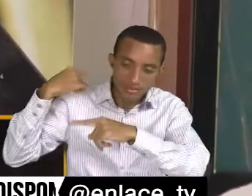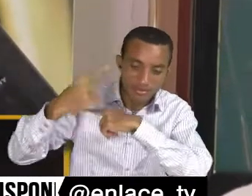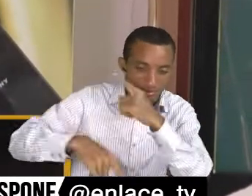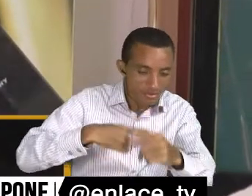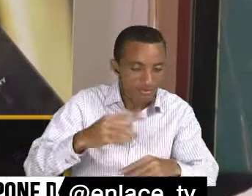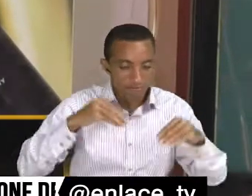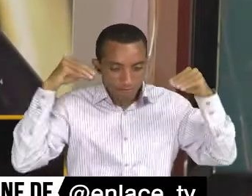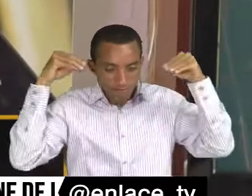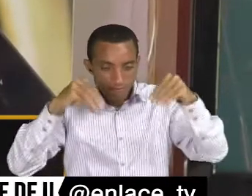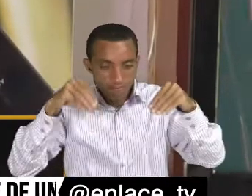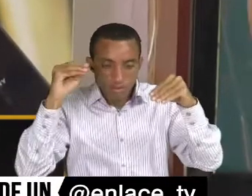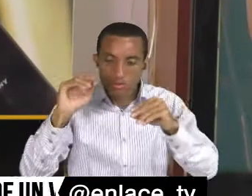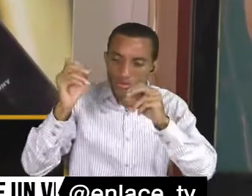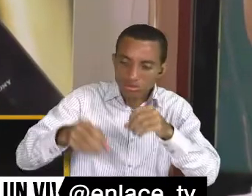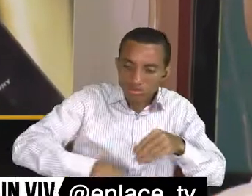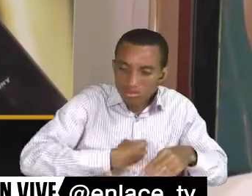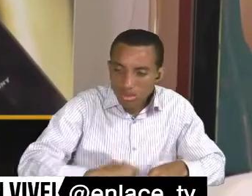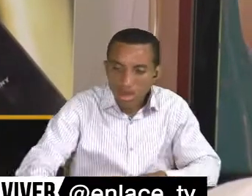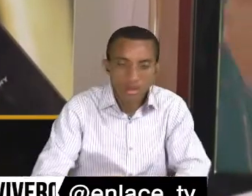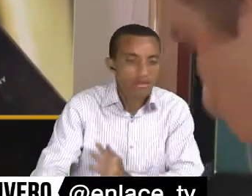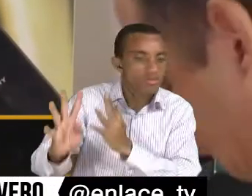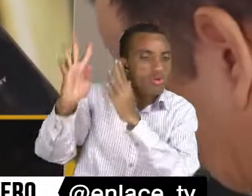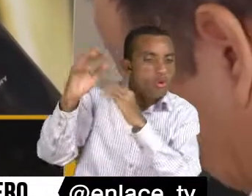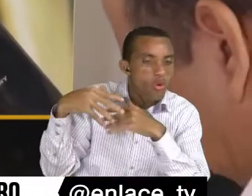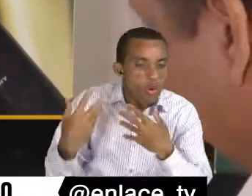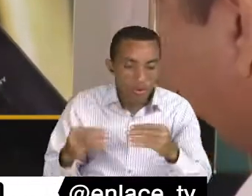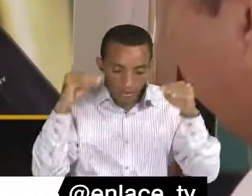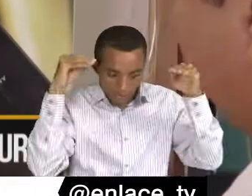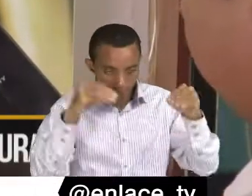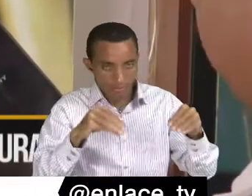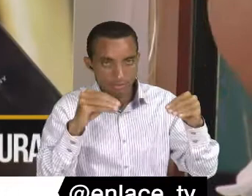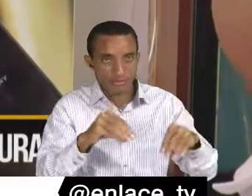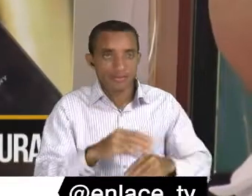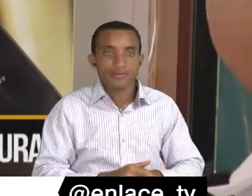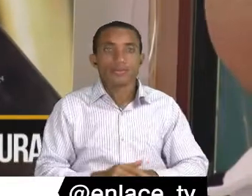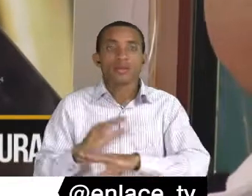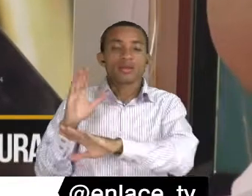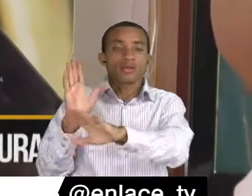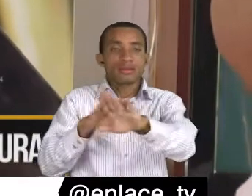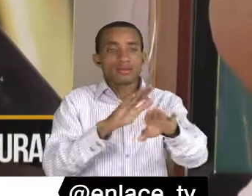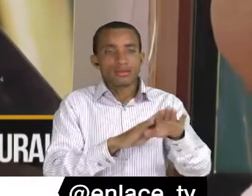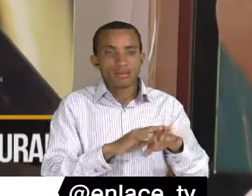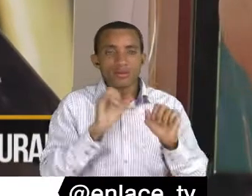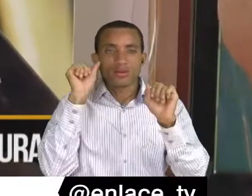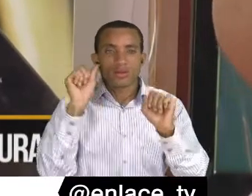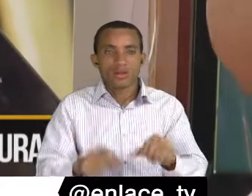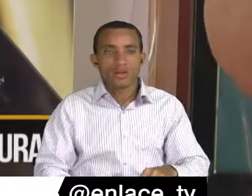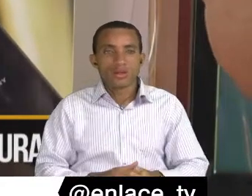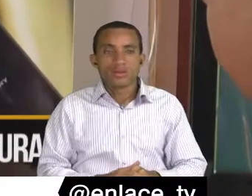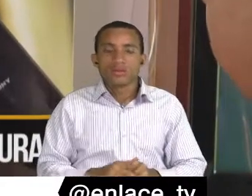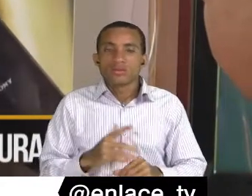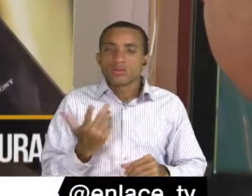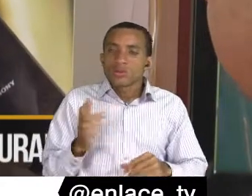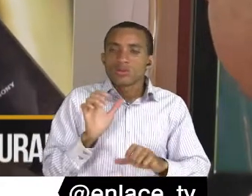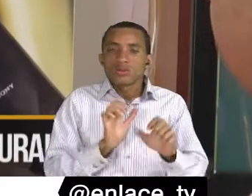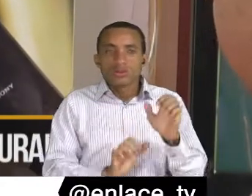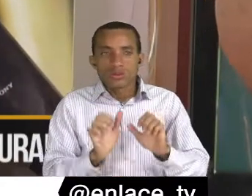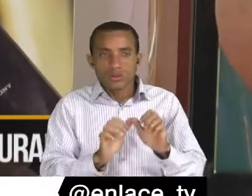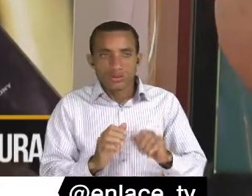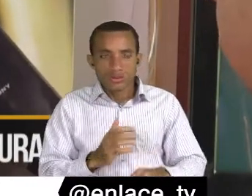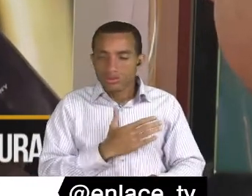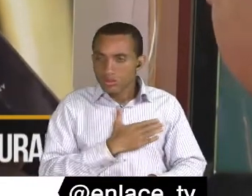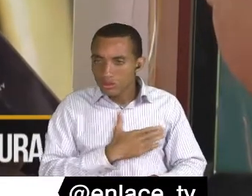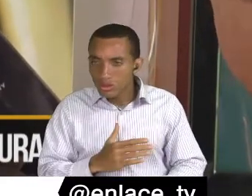en la región del Magdalena Medio, pone a disposición toda su capacidad preventiva inicialmente y